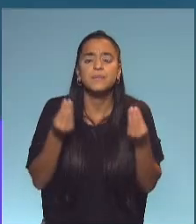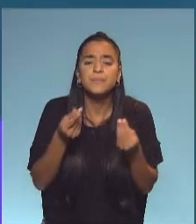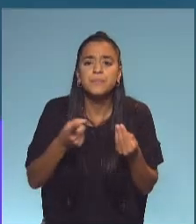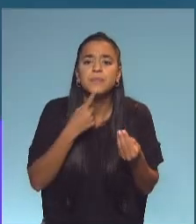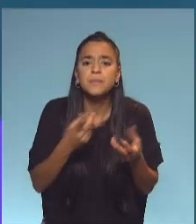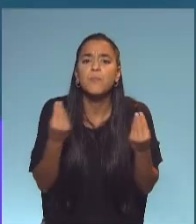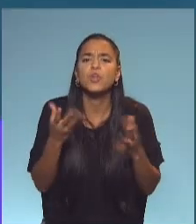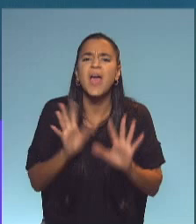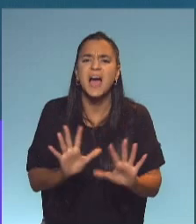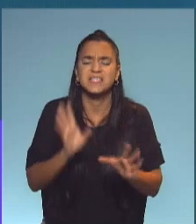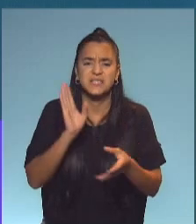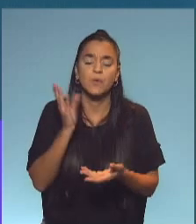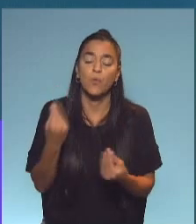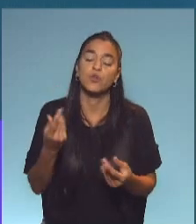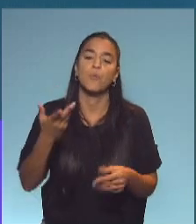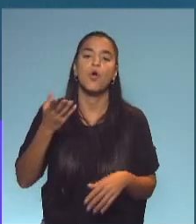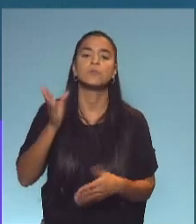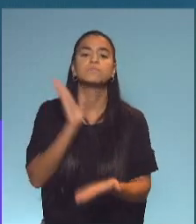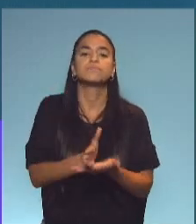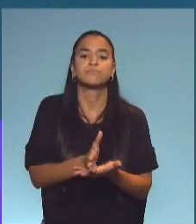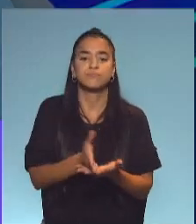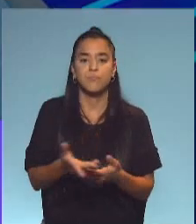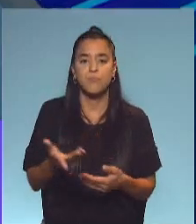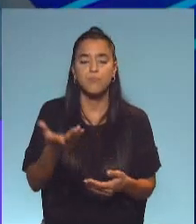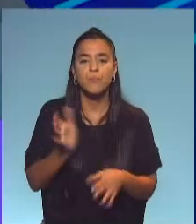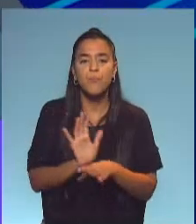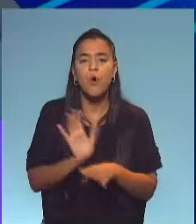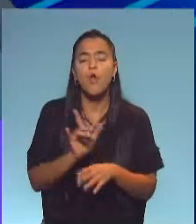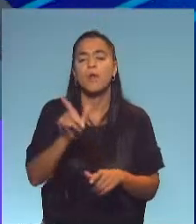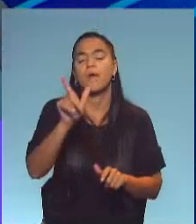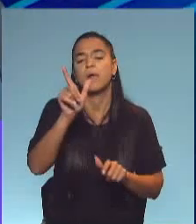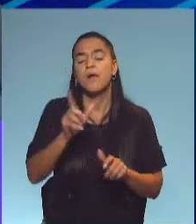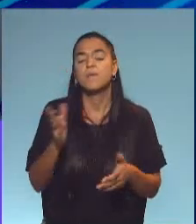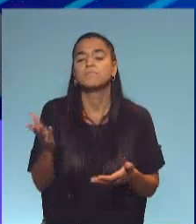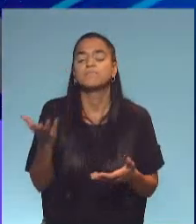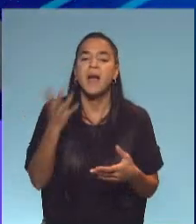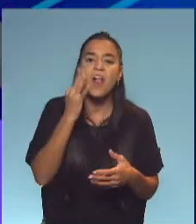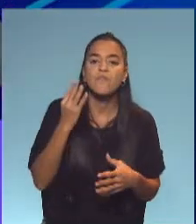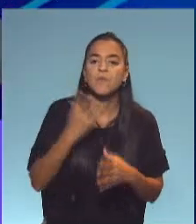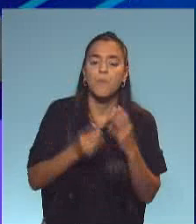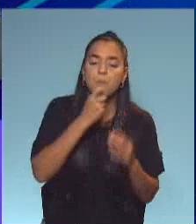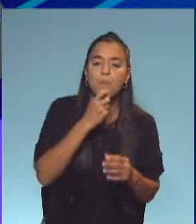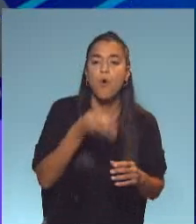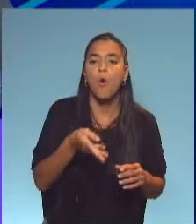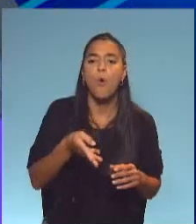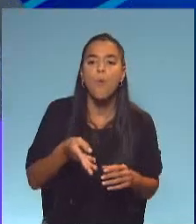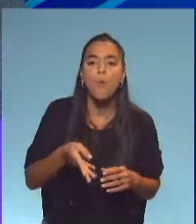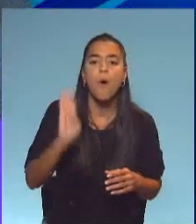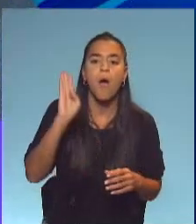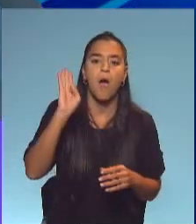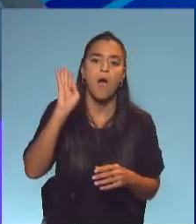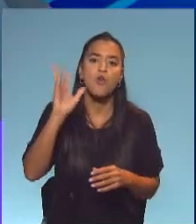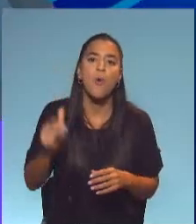esa bestialidad? Sanciones disciplinarias por faltas que cometían. La falta más común era salir a